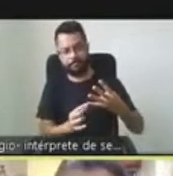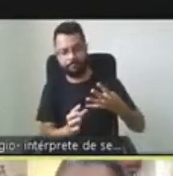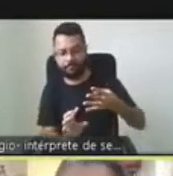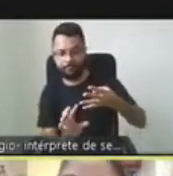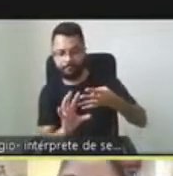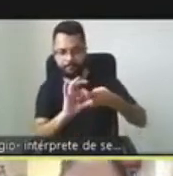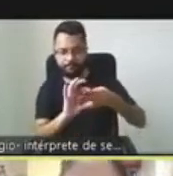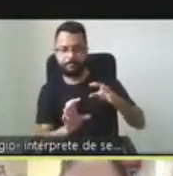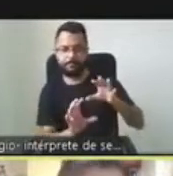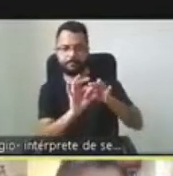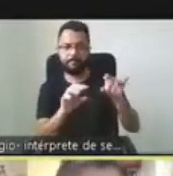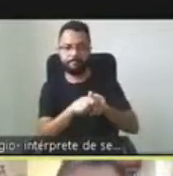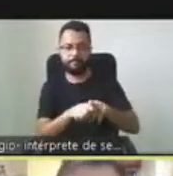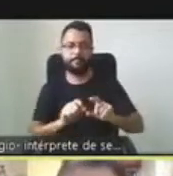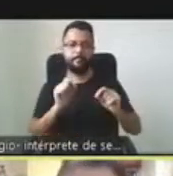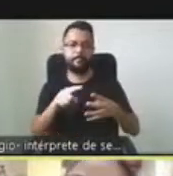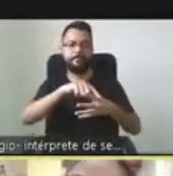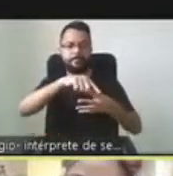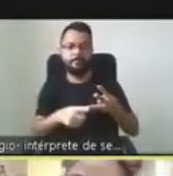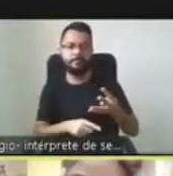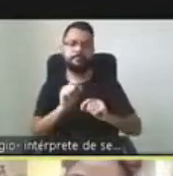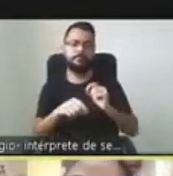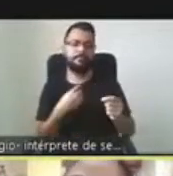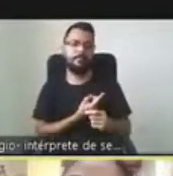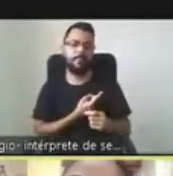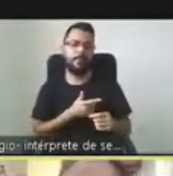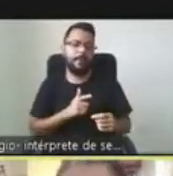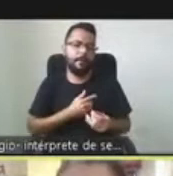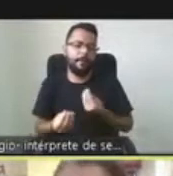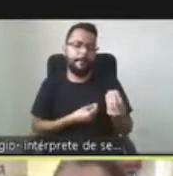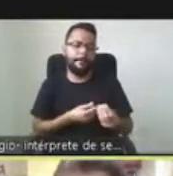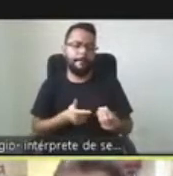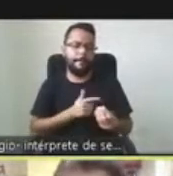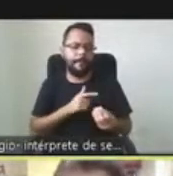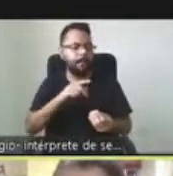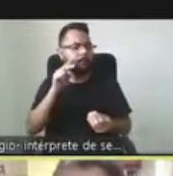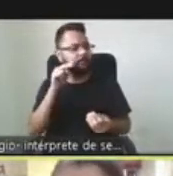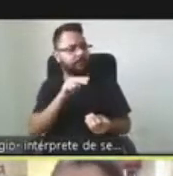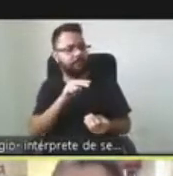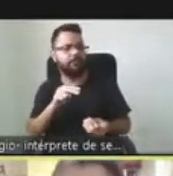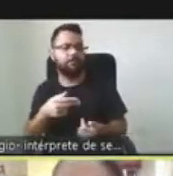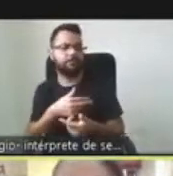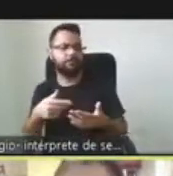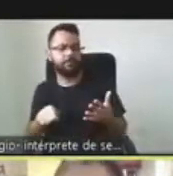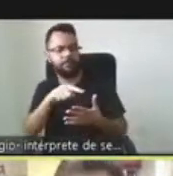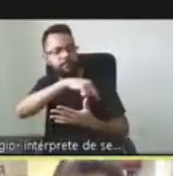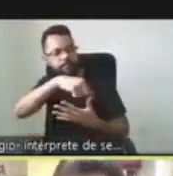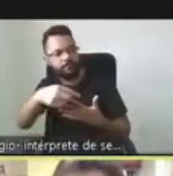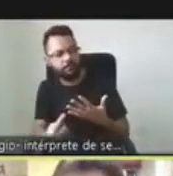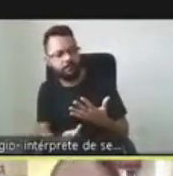derechos, entonces nosotros contamos con una serie de observadores que vienen a constituir